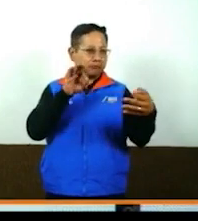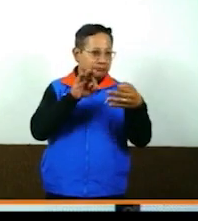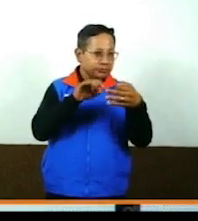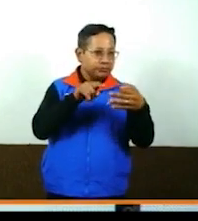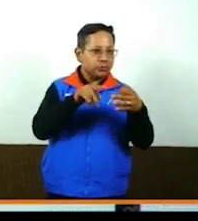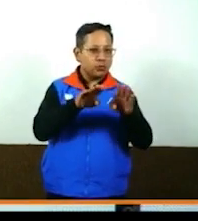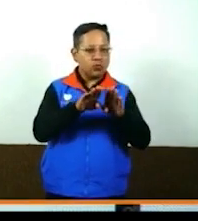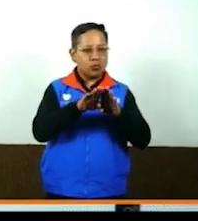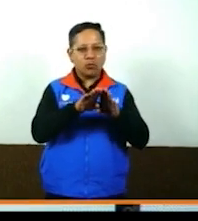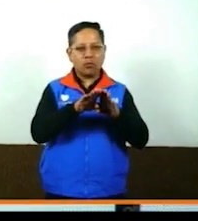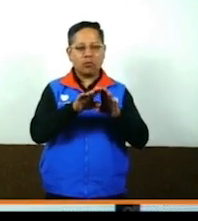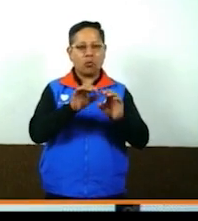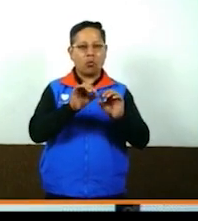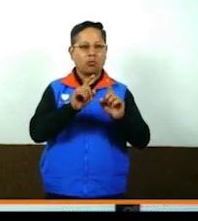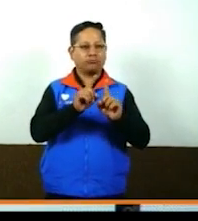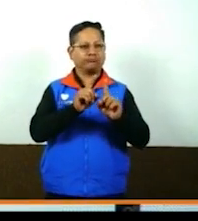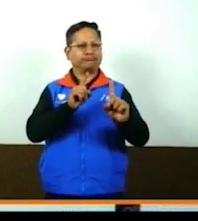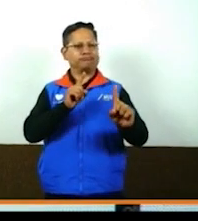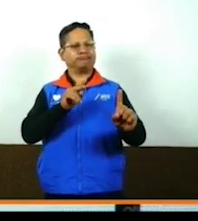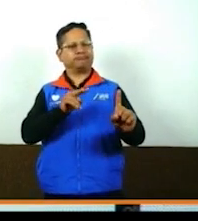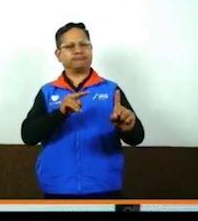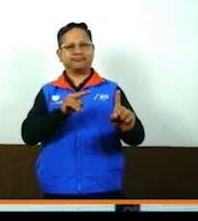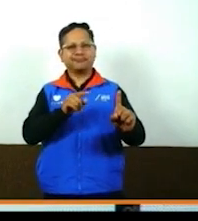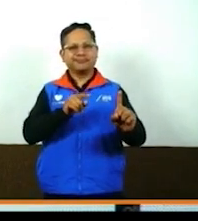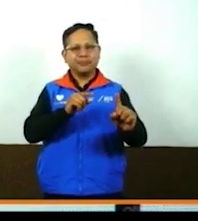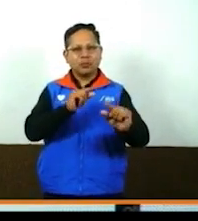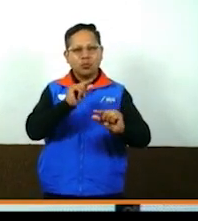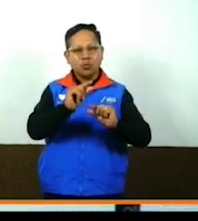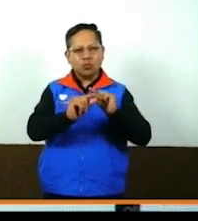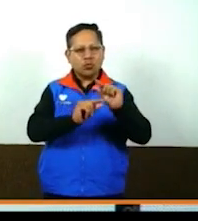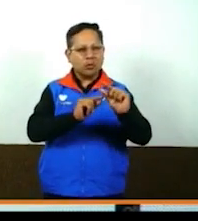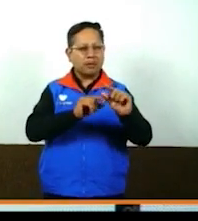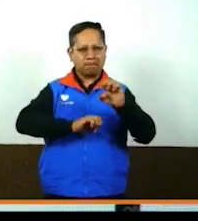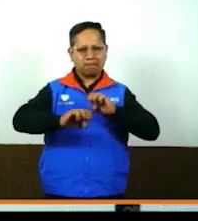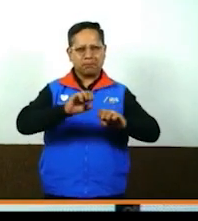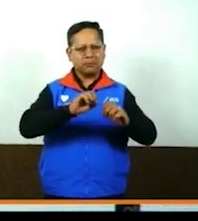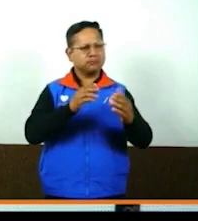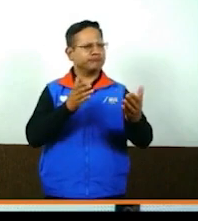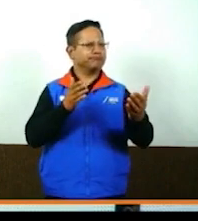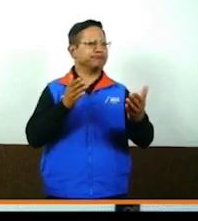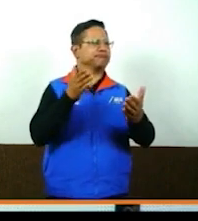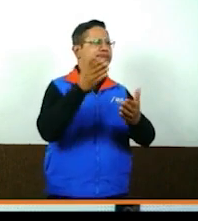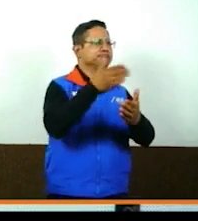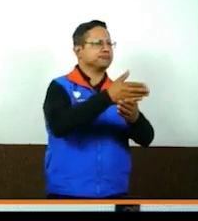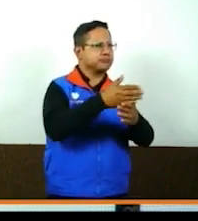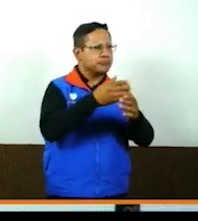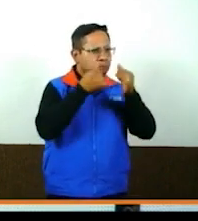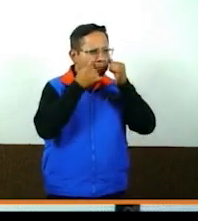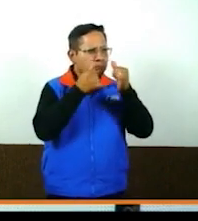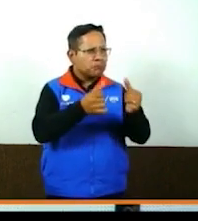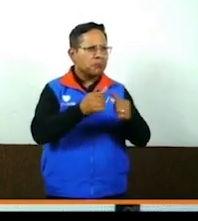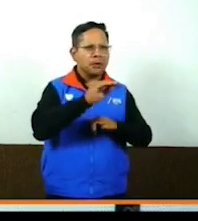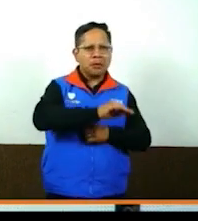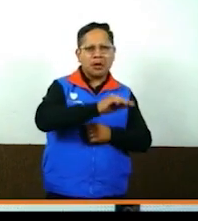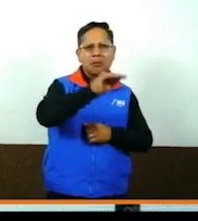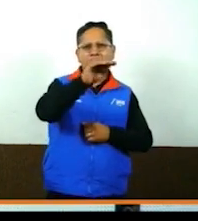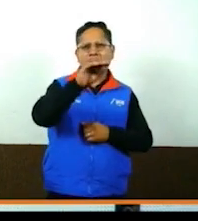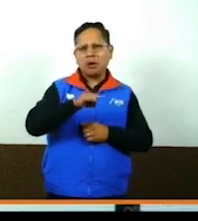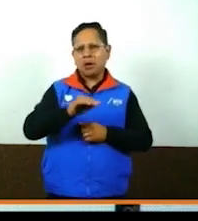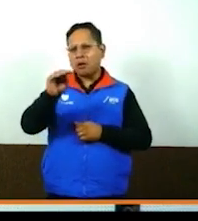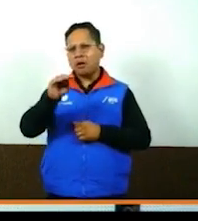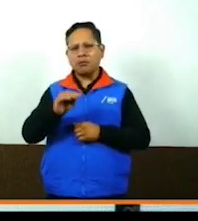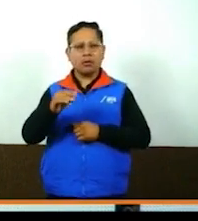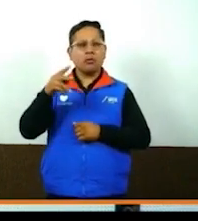poco menos cerca, significa ir a escuchar a las empresas a un lugar y a otro del país y escuchar